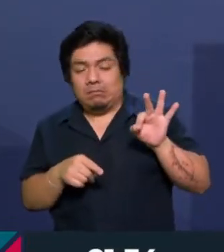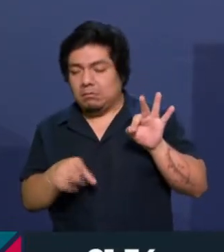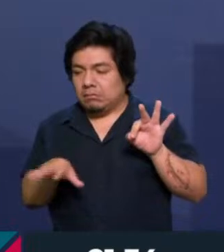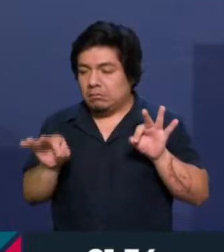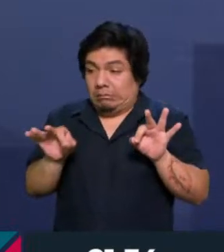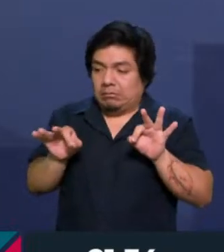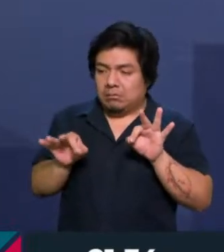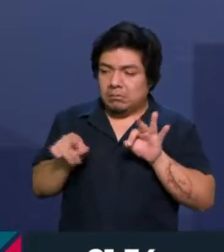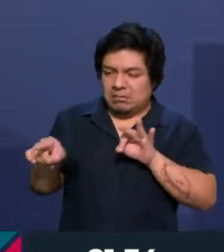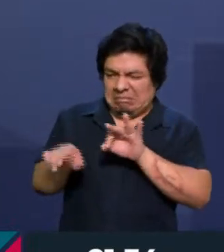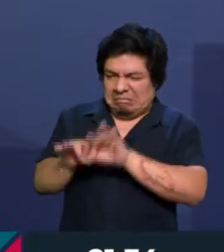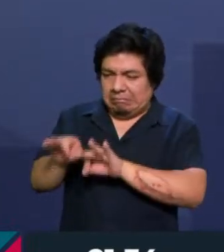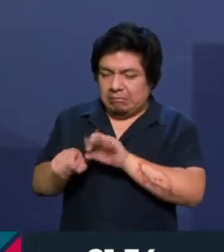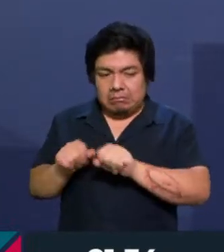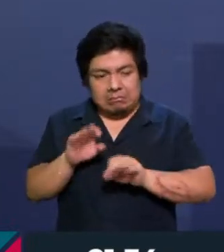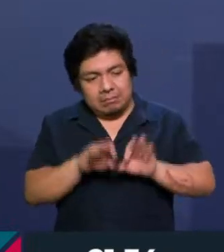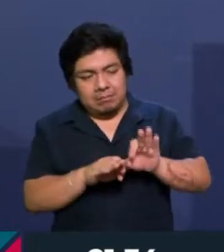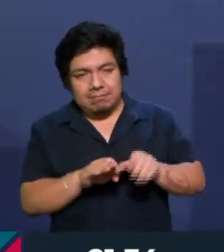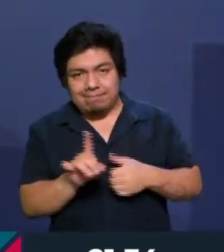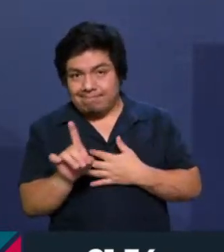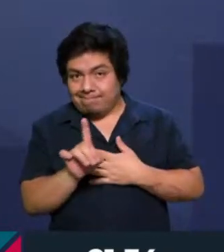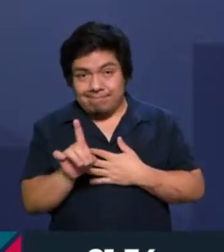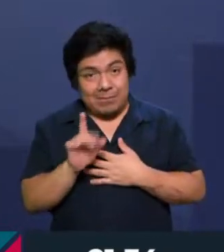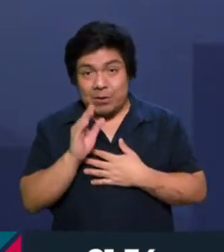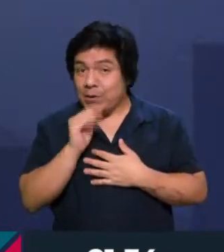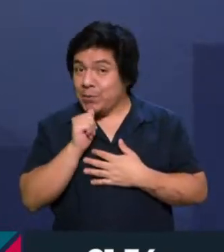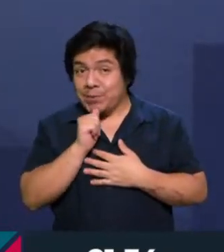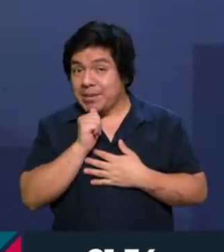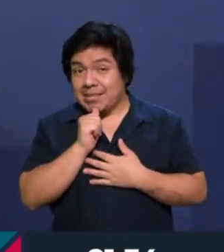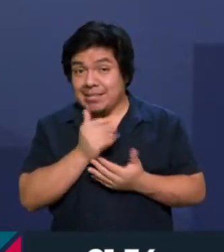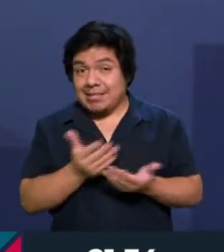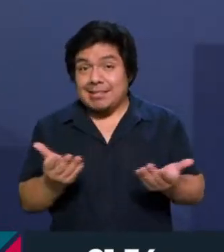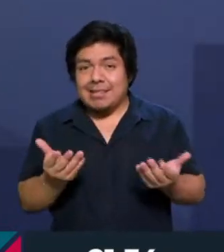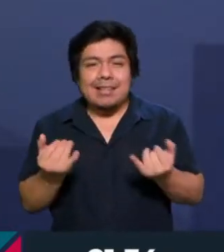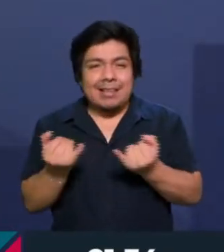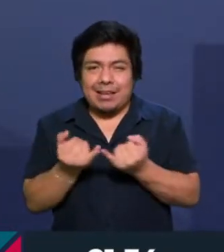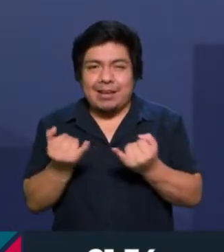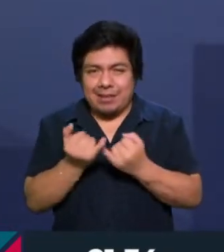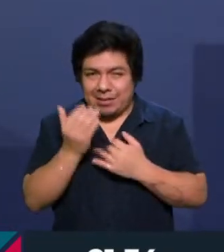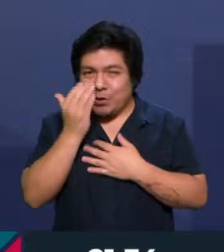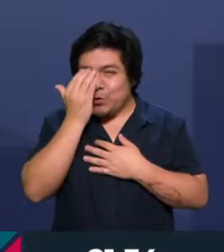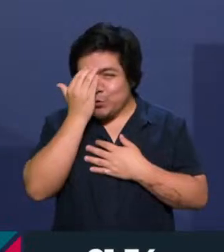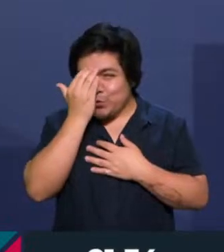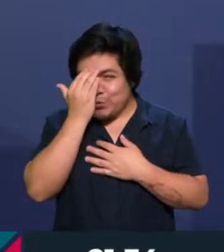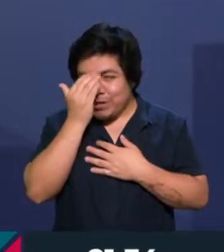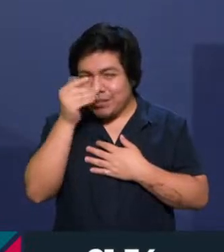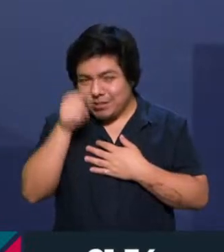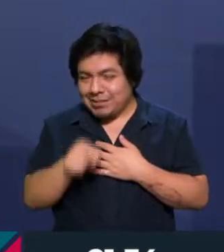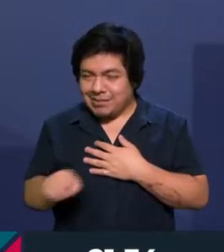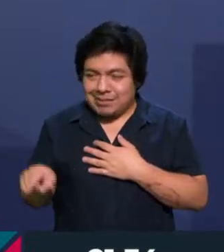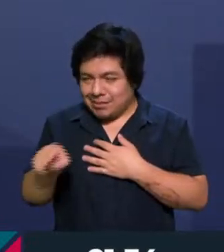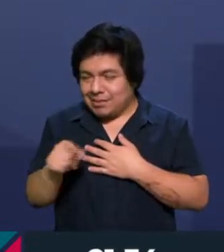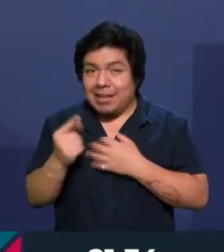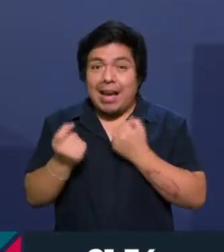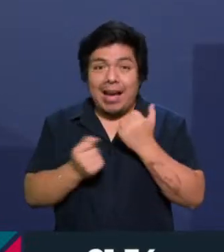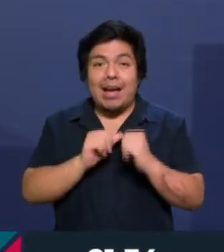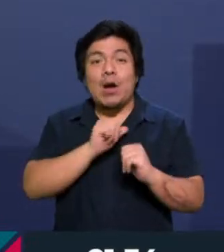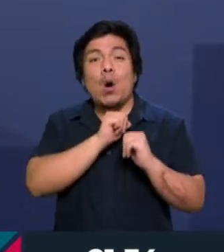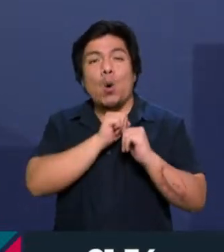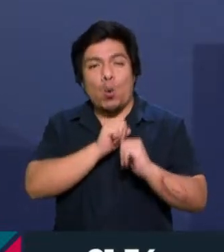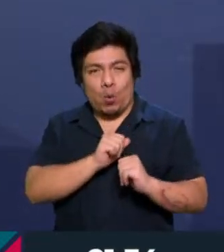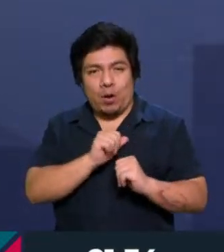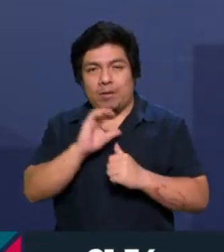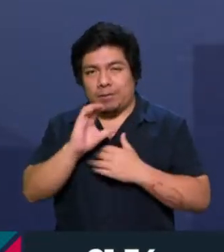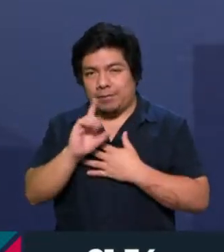otros, y eso pues no puede ocurrir, e incluso conocemos de la realidad de que son funcionarios de la